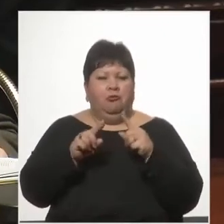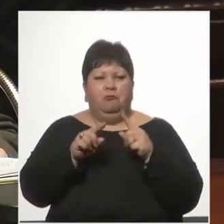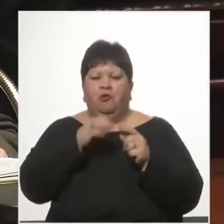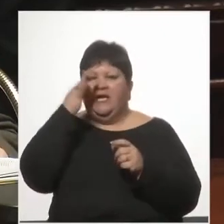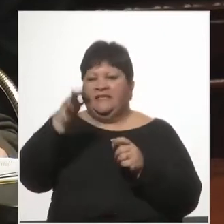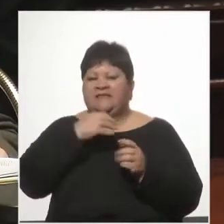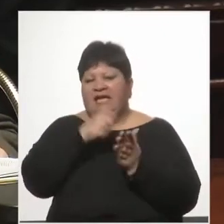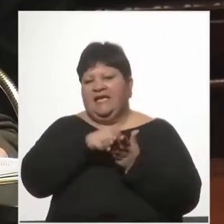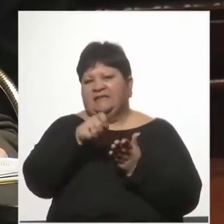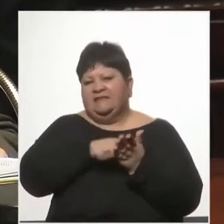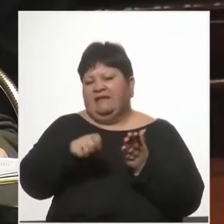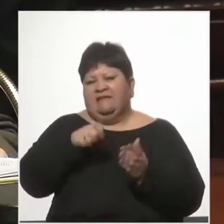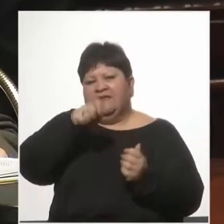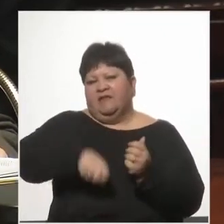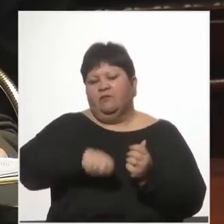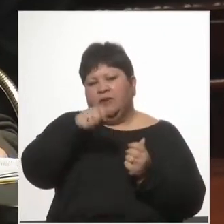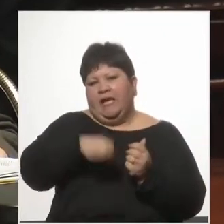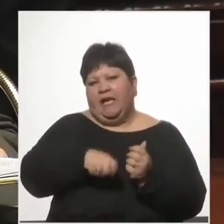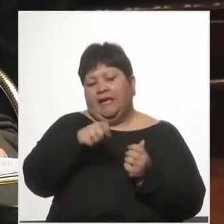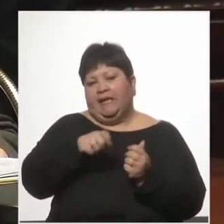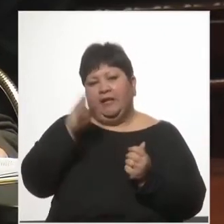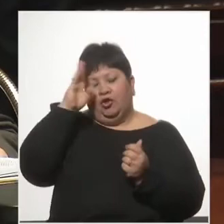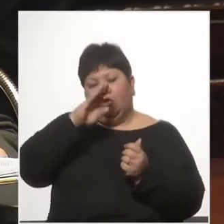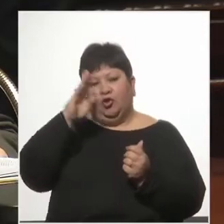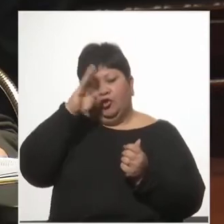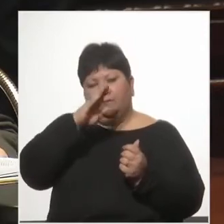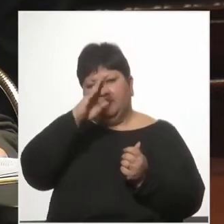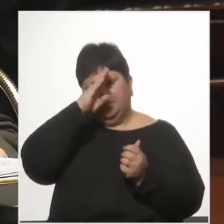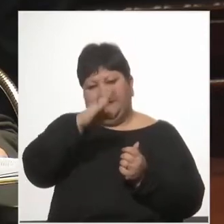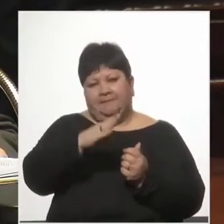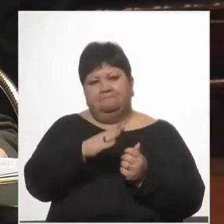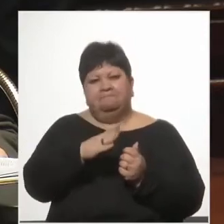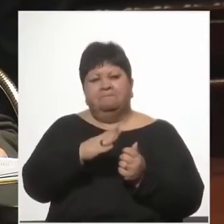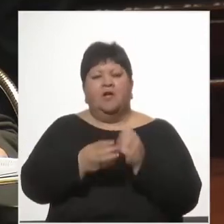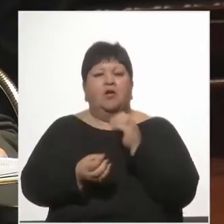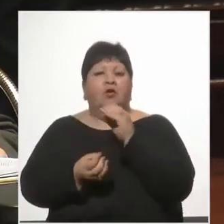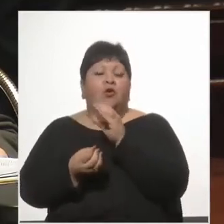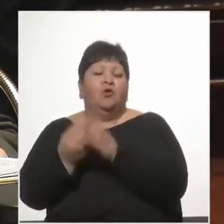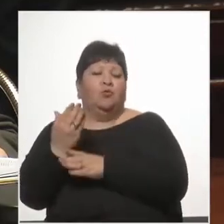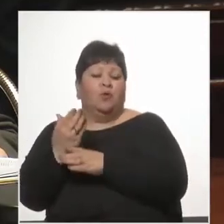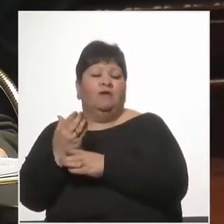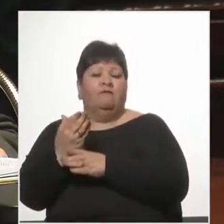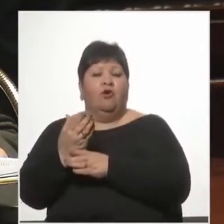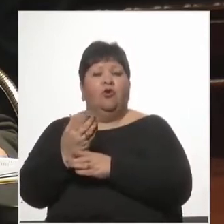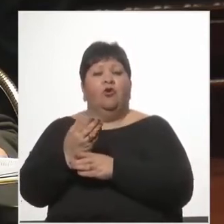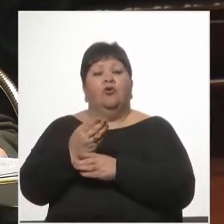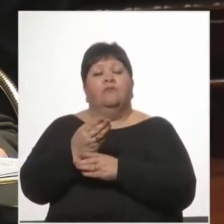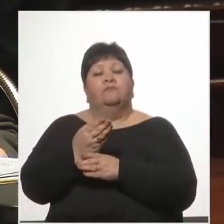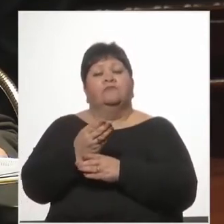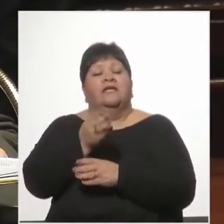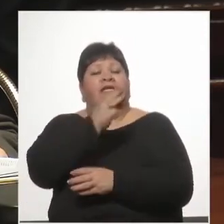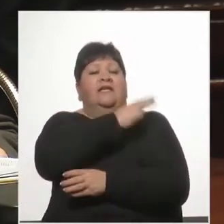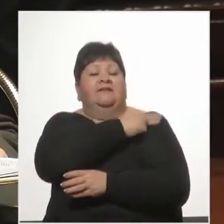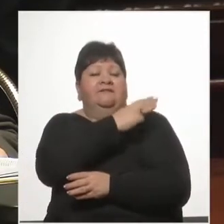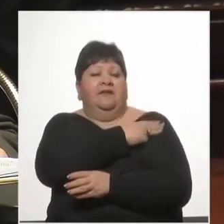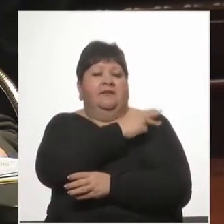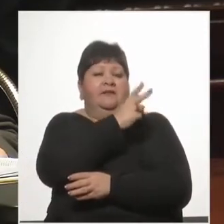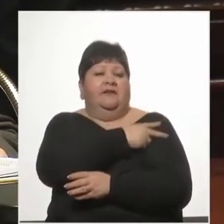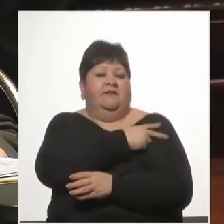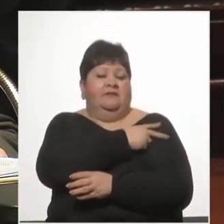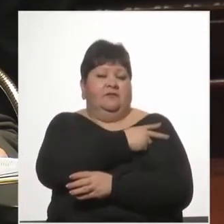y nombra al general José González como nuevo comandante en jefe del Ejército, siendo uno de los que integró el Tribunal de